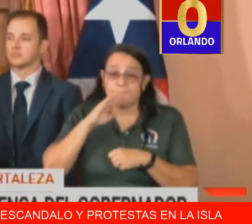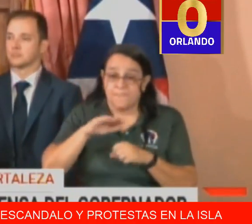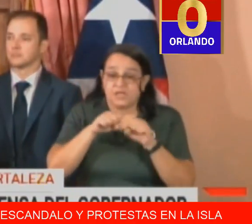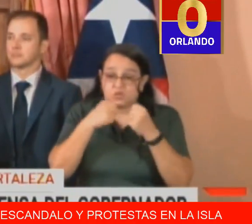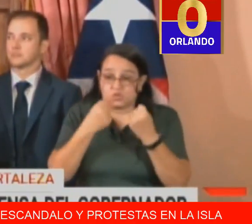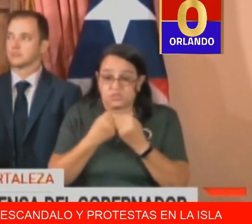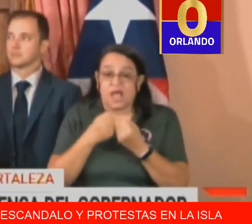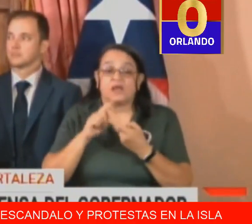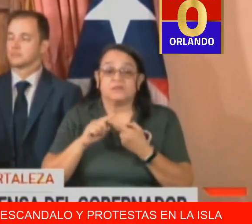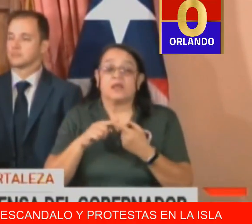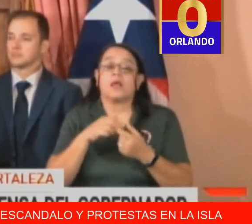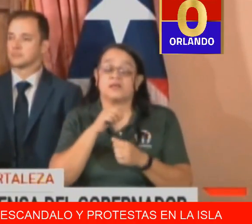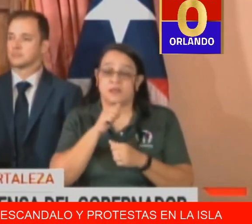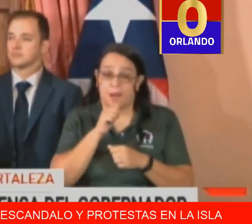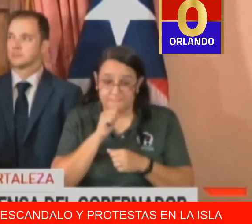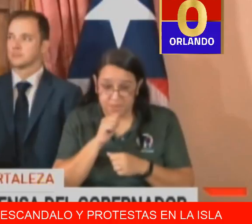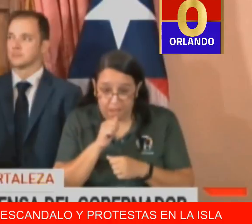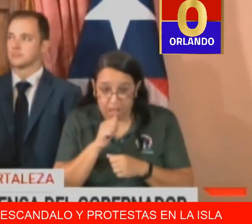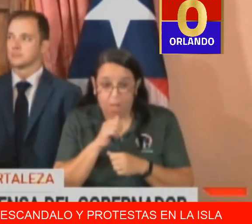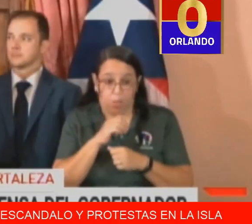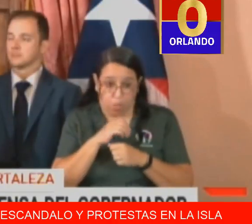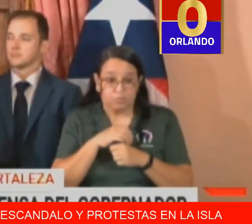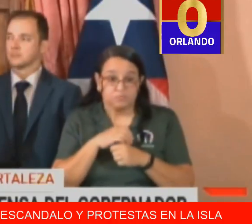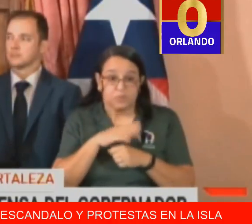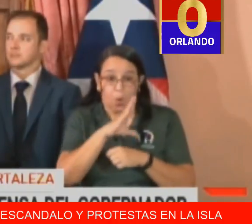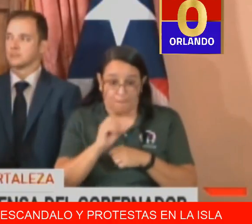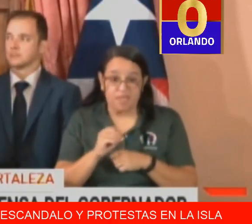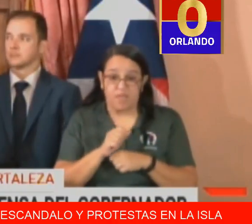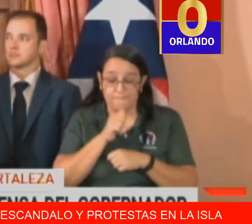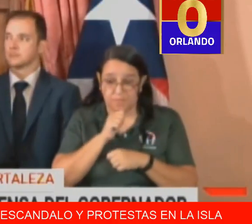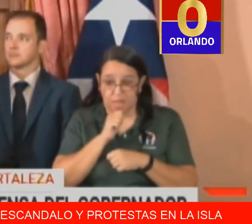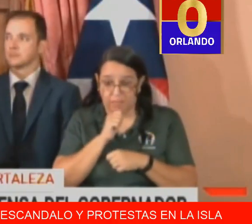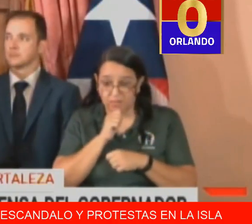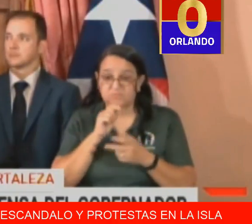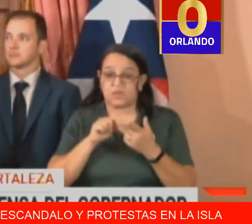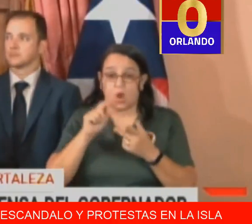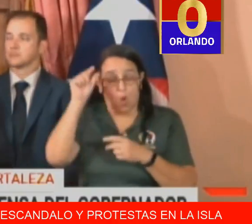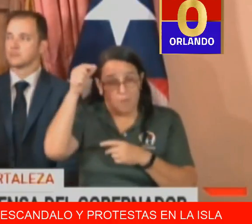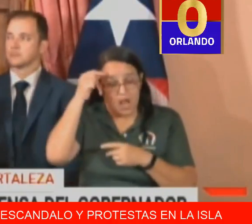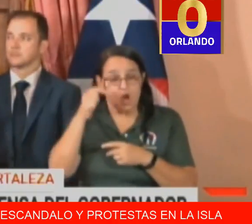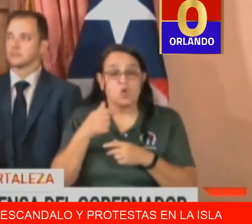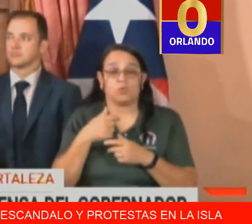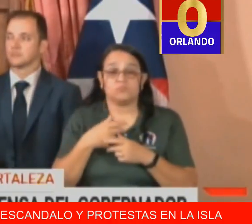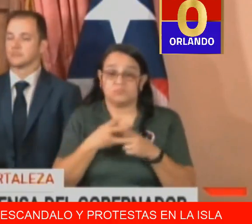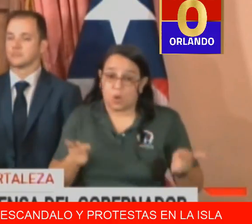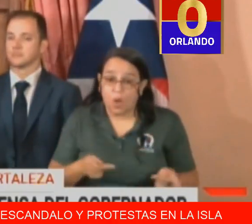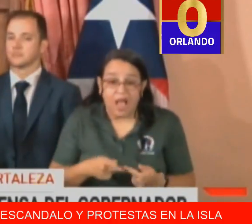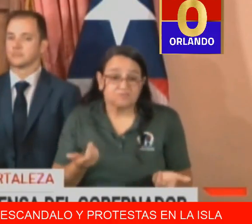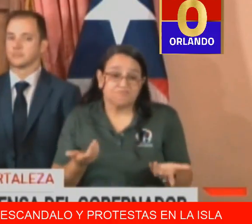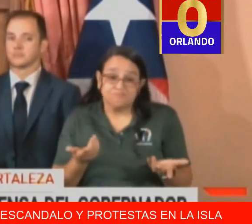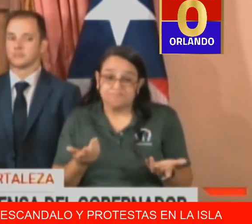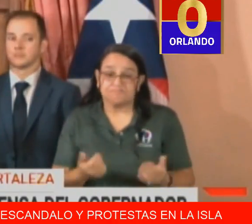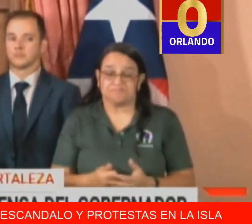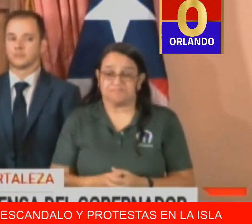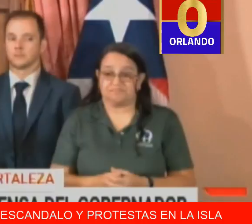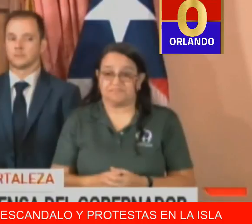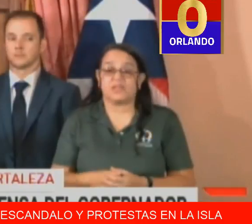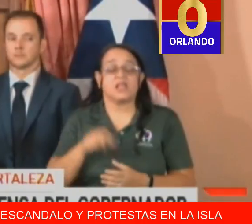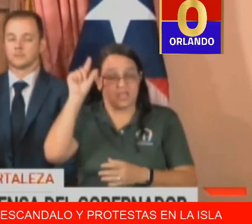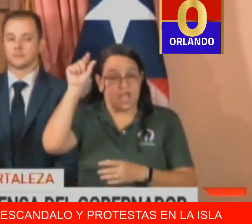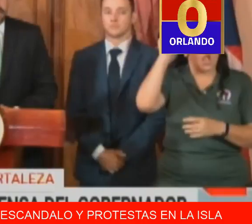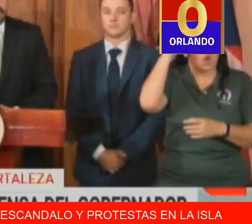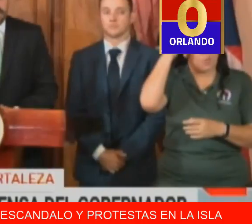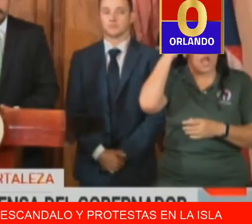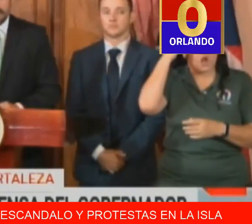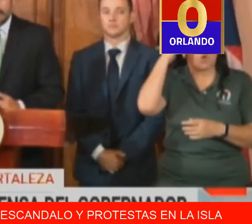el sector privado, es un mal social en el gobierno local, es un mal social en el gobierno